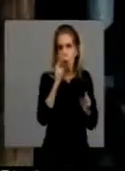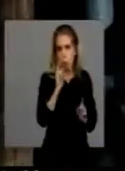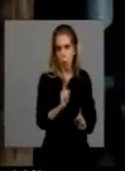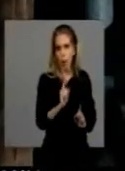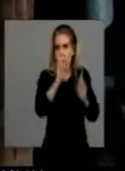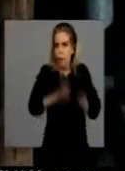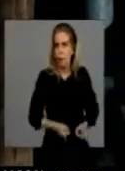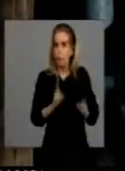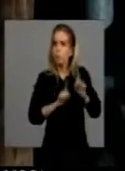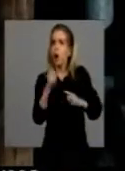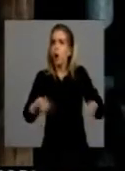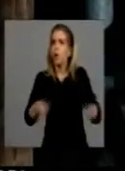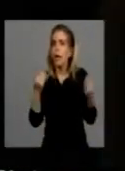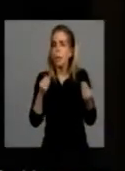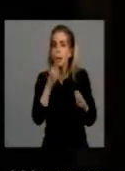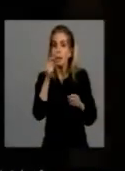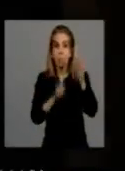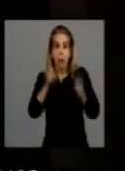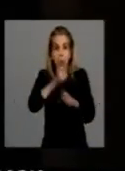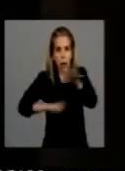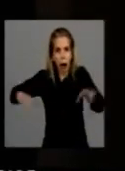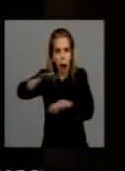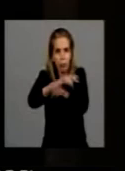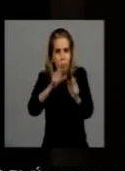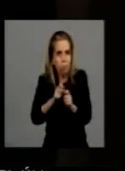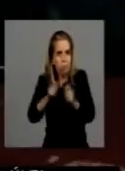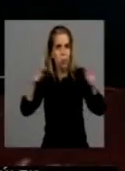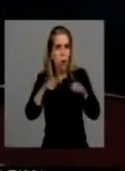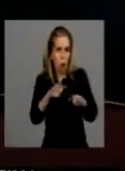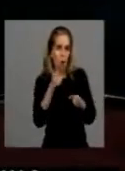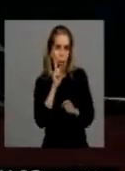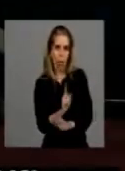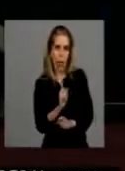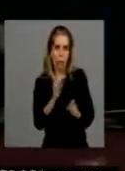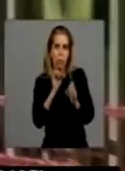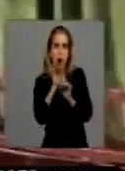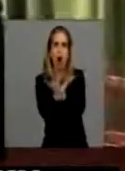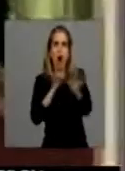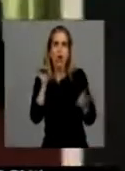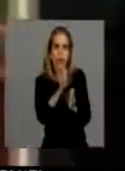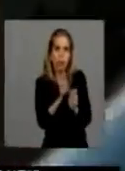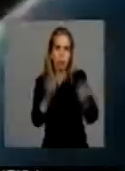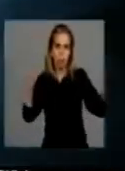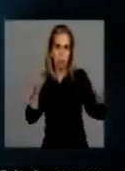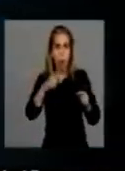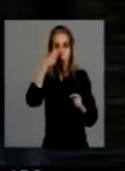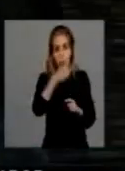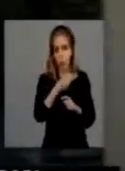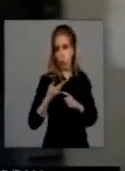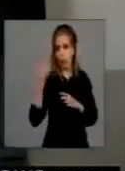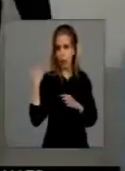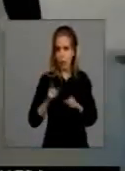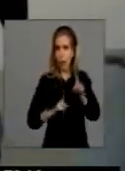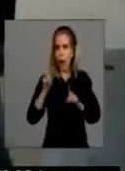atención. El aumento en la circulación de personas incrementa el riesgo de contagio. En las últimas dos semanas, aparecieron casos en